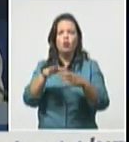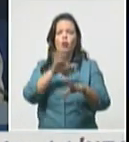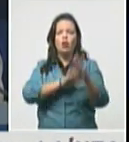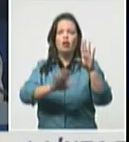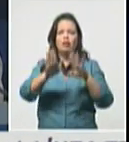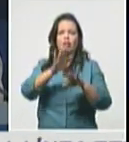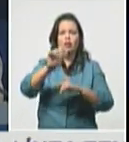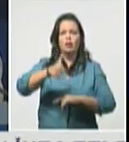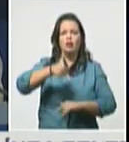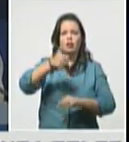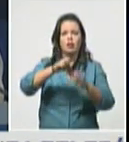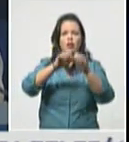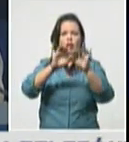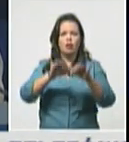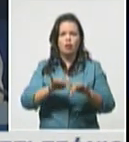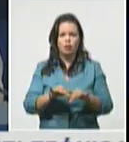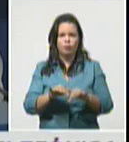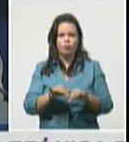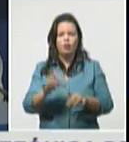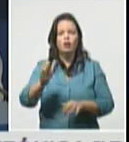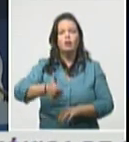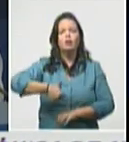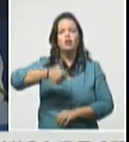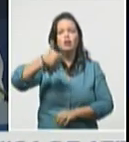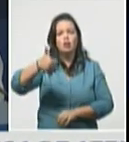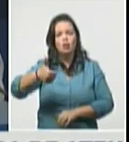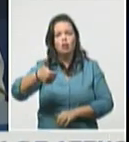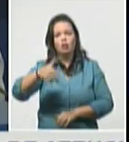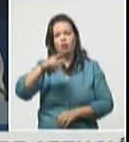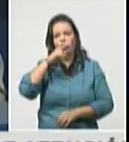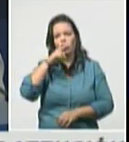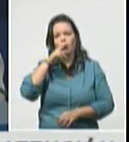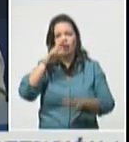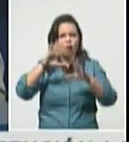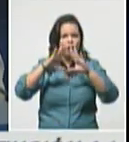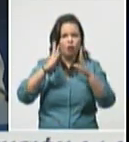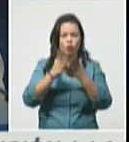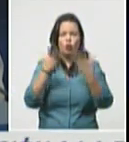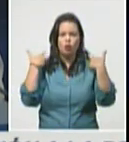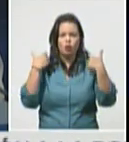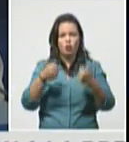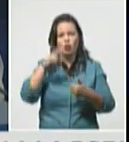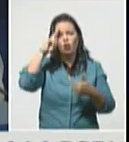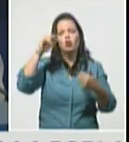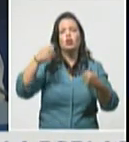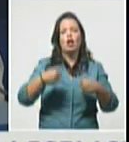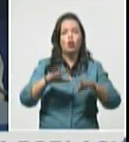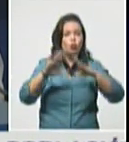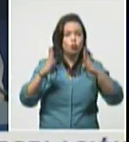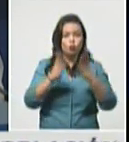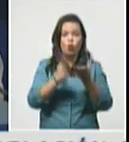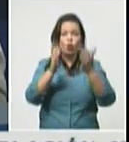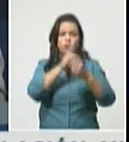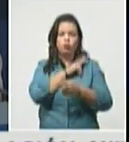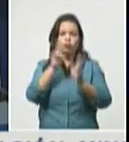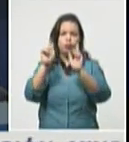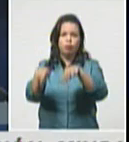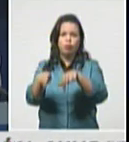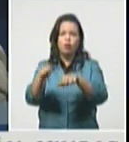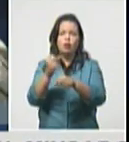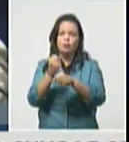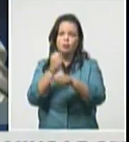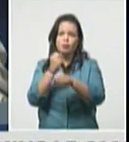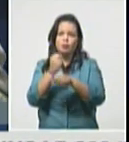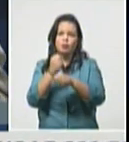del Consejo Popular, la Dirección de Salud, ha estado todas las autoridades metidas allí para